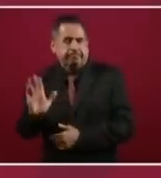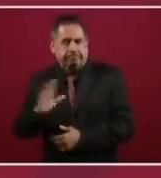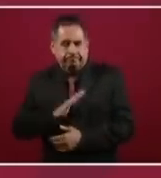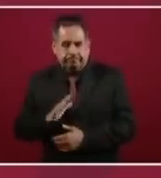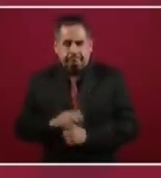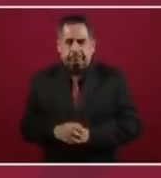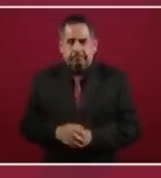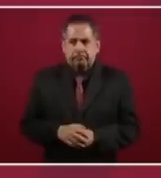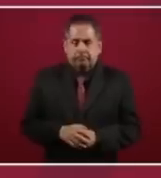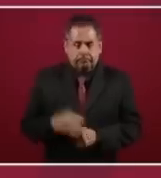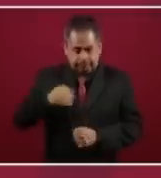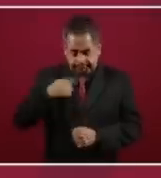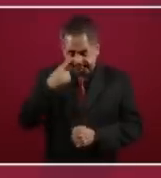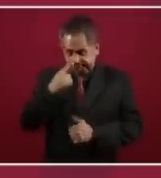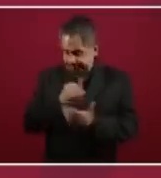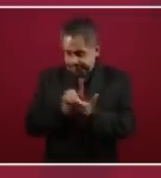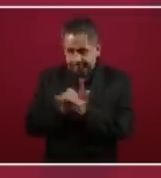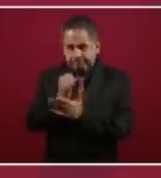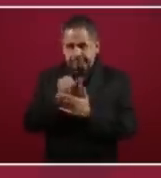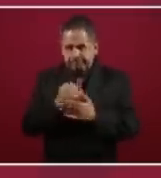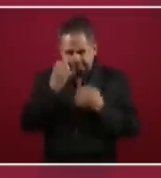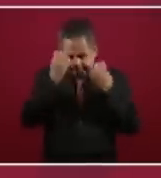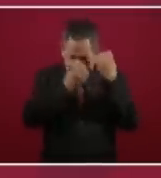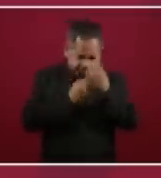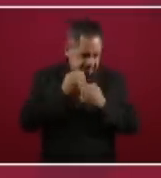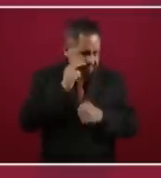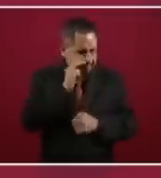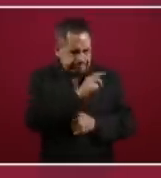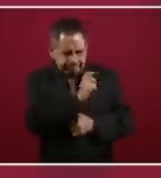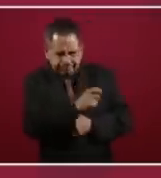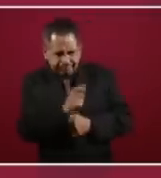Yo tomé la decisión de revisar esto